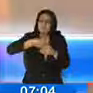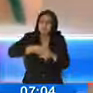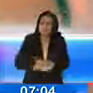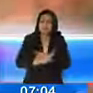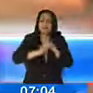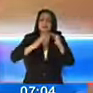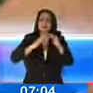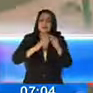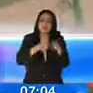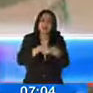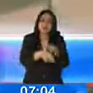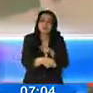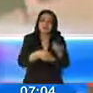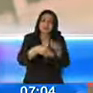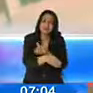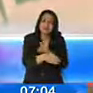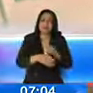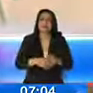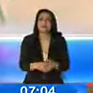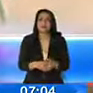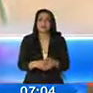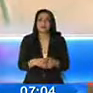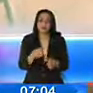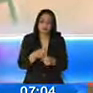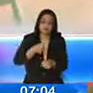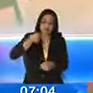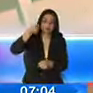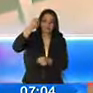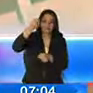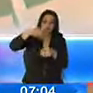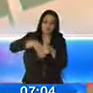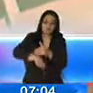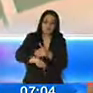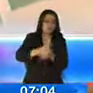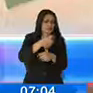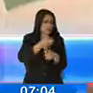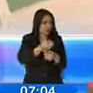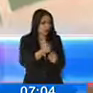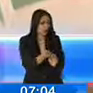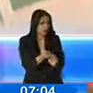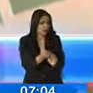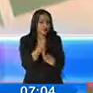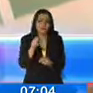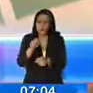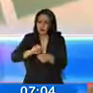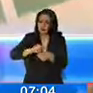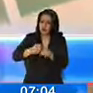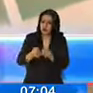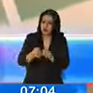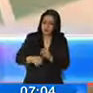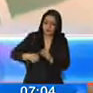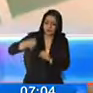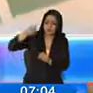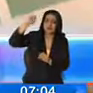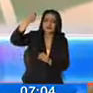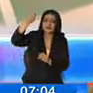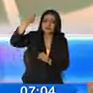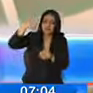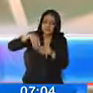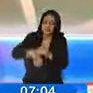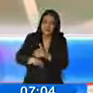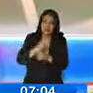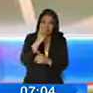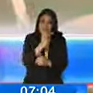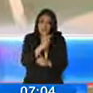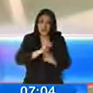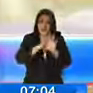seguridad de la casa. Alzaron esto y por aquí entraron. ¿Este fierro estaba doblado? Sí, estaba alzado totalmente. Estaba alzado, no ves la figura.